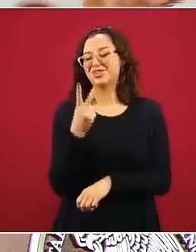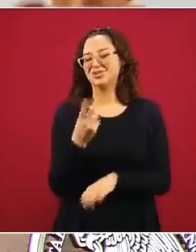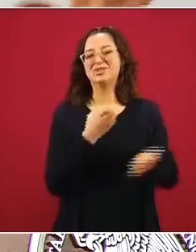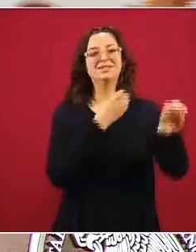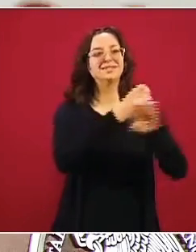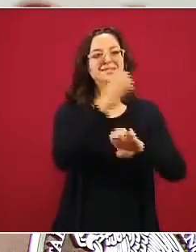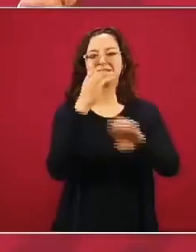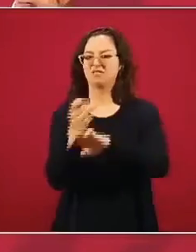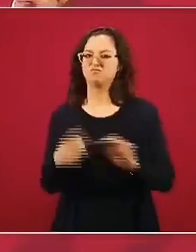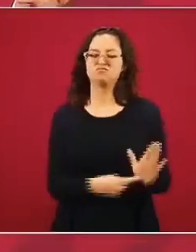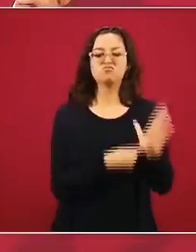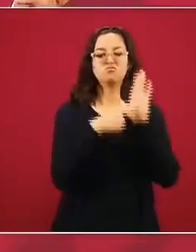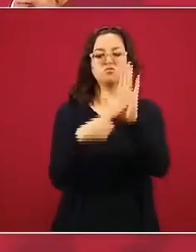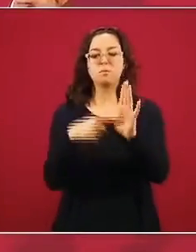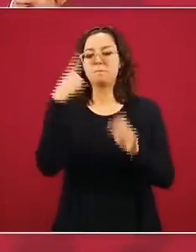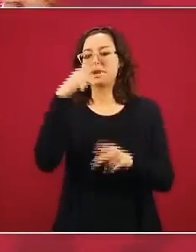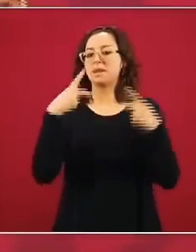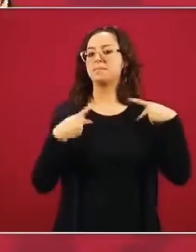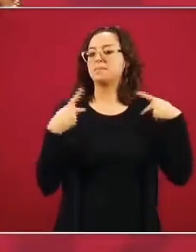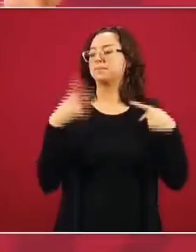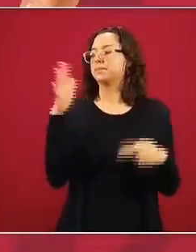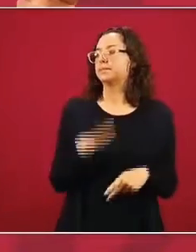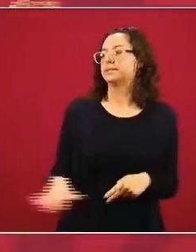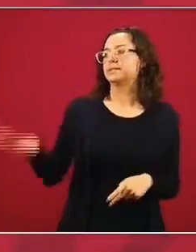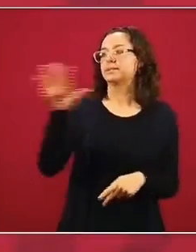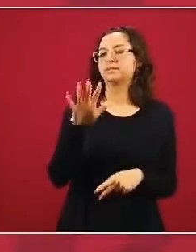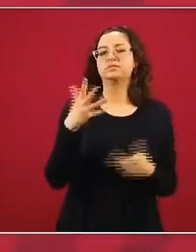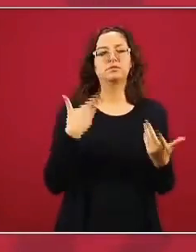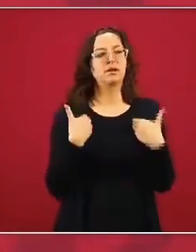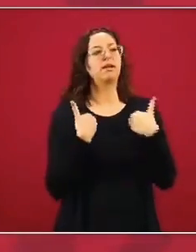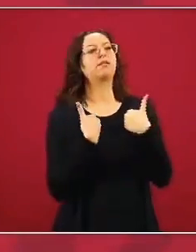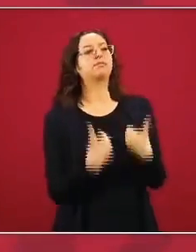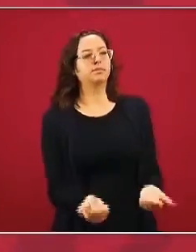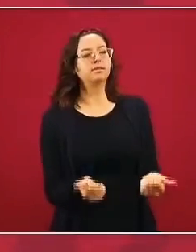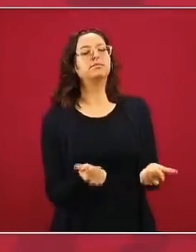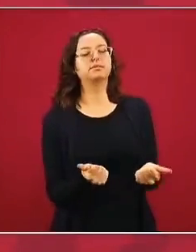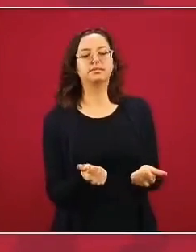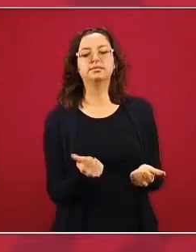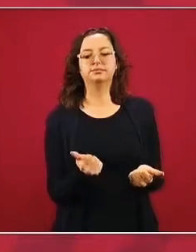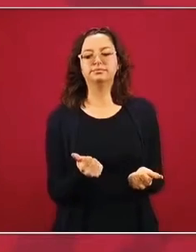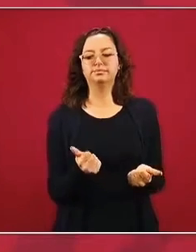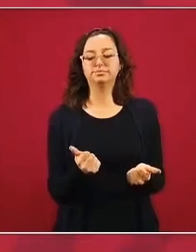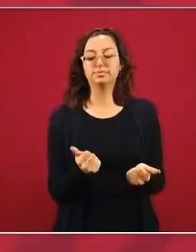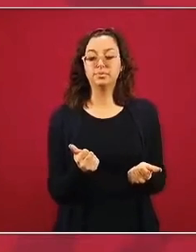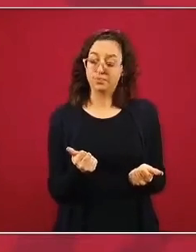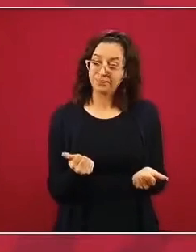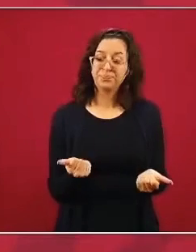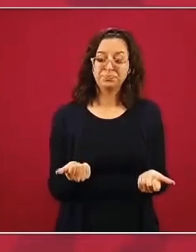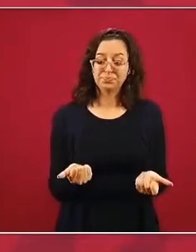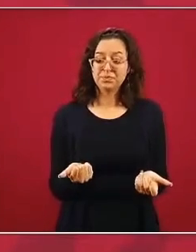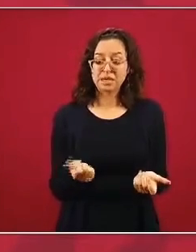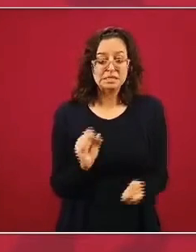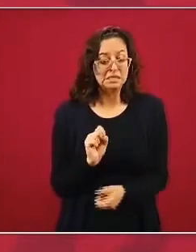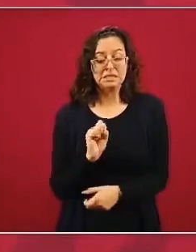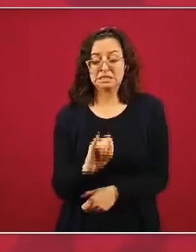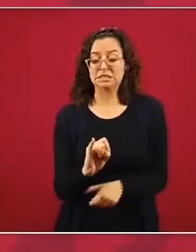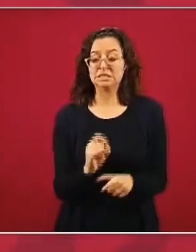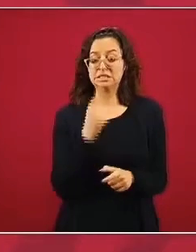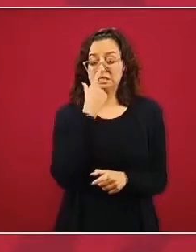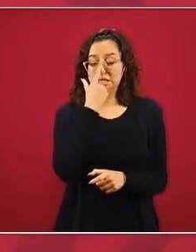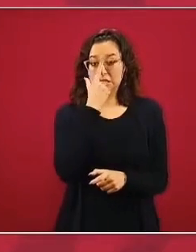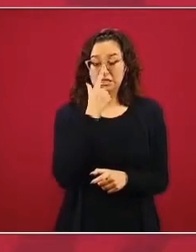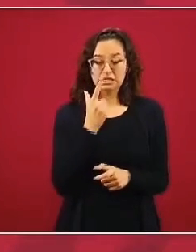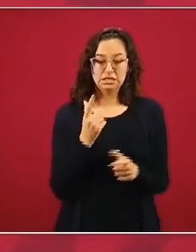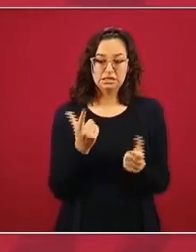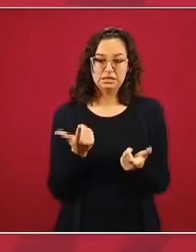una visión general de cómo está la pandemia. Y sí hay que tener cuidado con